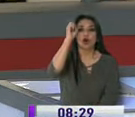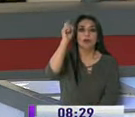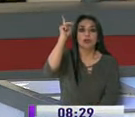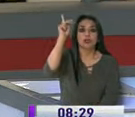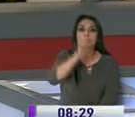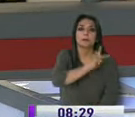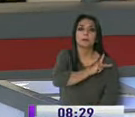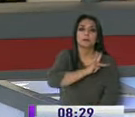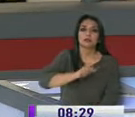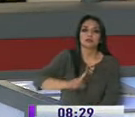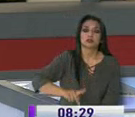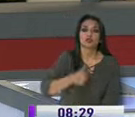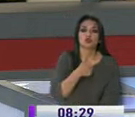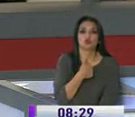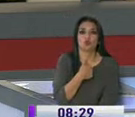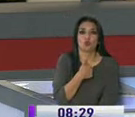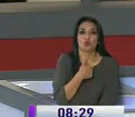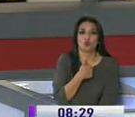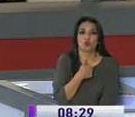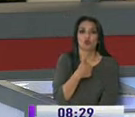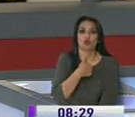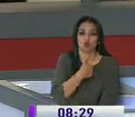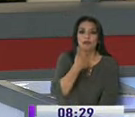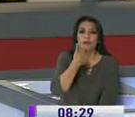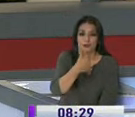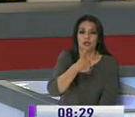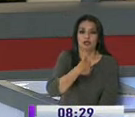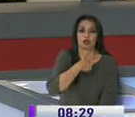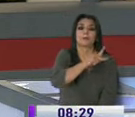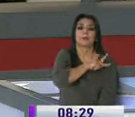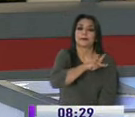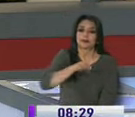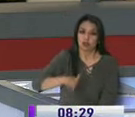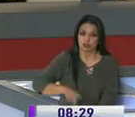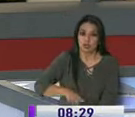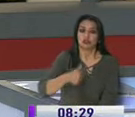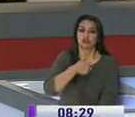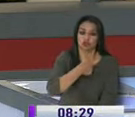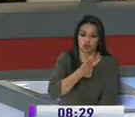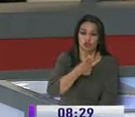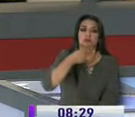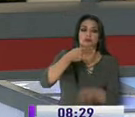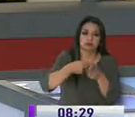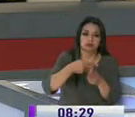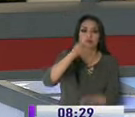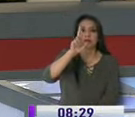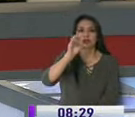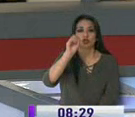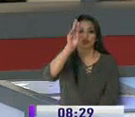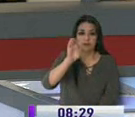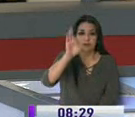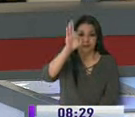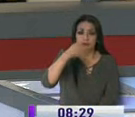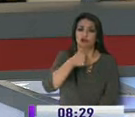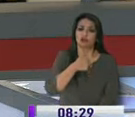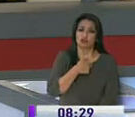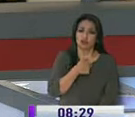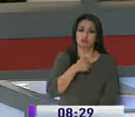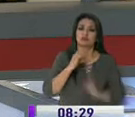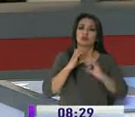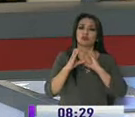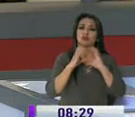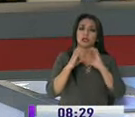volquetas y se hacen de la vista gorda, o sea, pasó. Entonces, si uno le reclama, le dice, ah, sí, sí, ya me voy a comunicar.